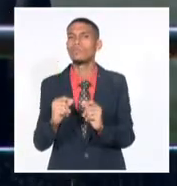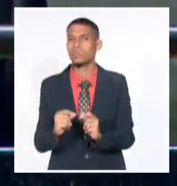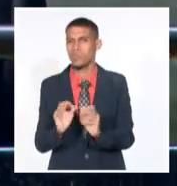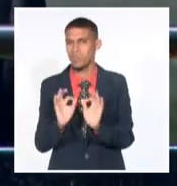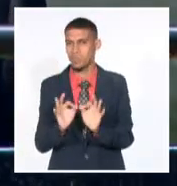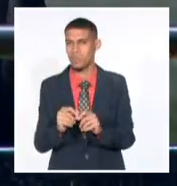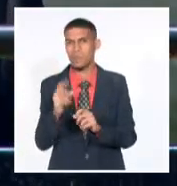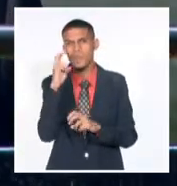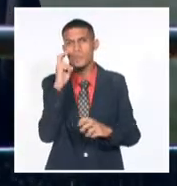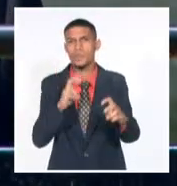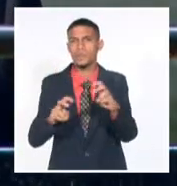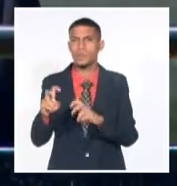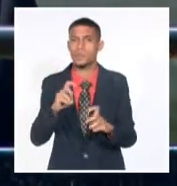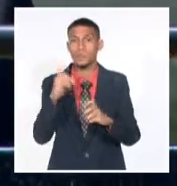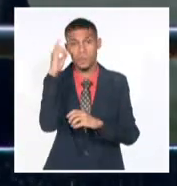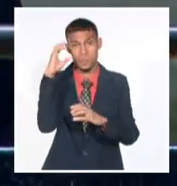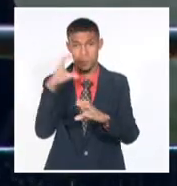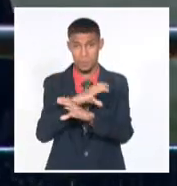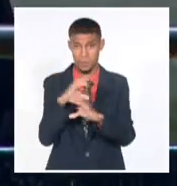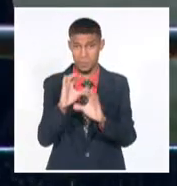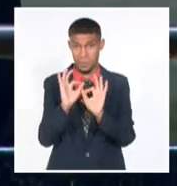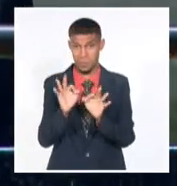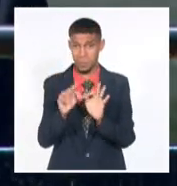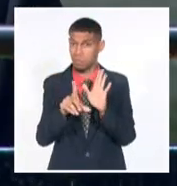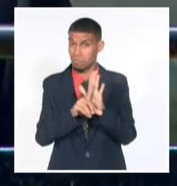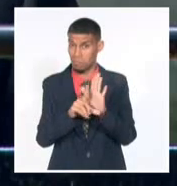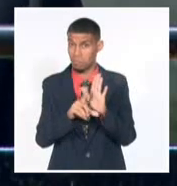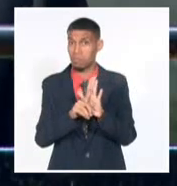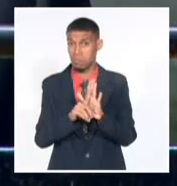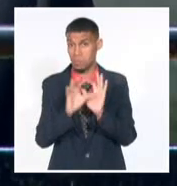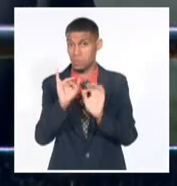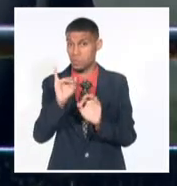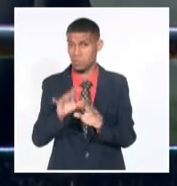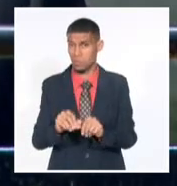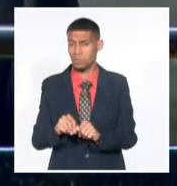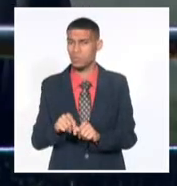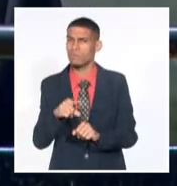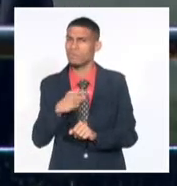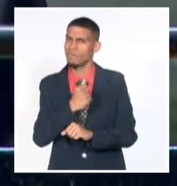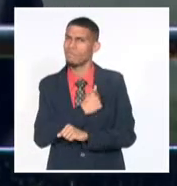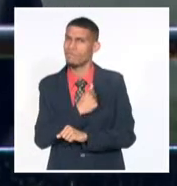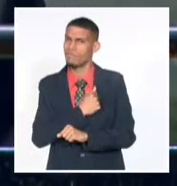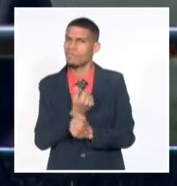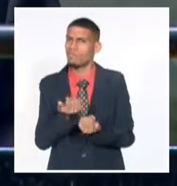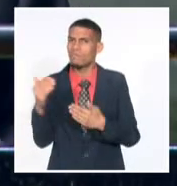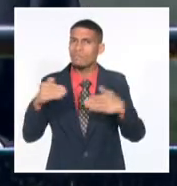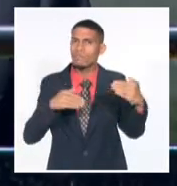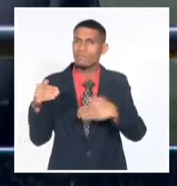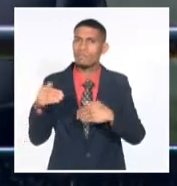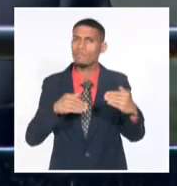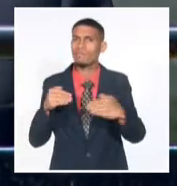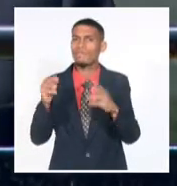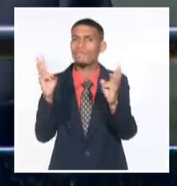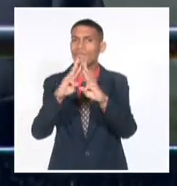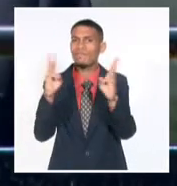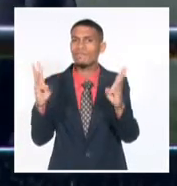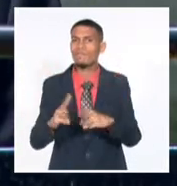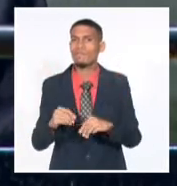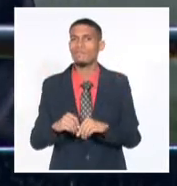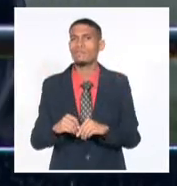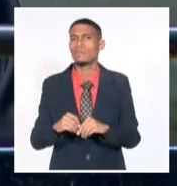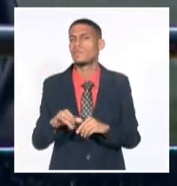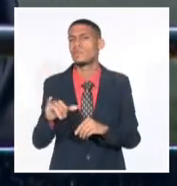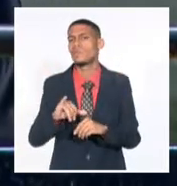una investigación científica y optó por participar de manera presencial en el World Congress